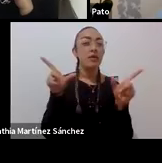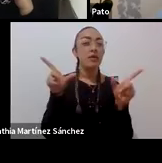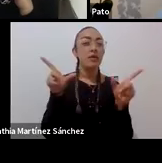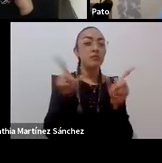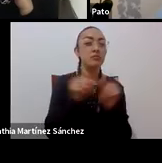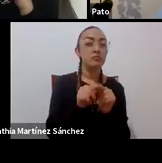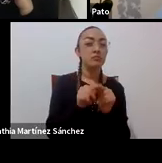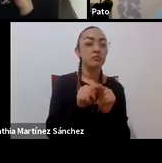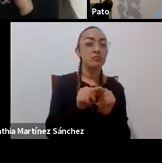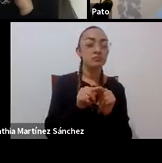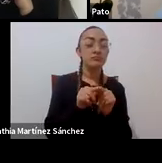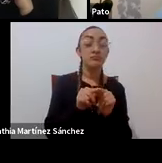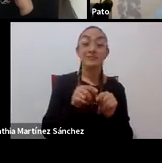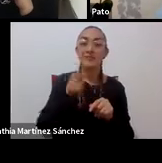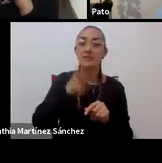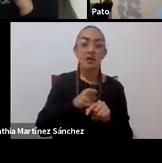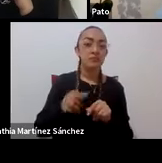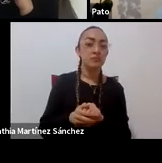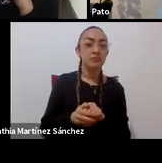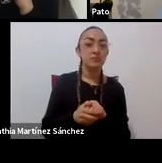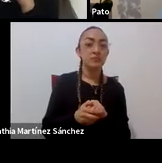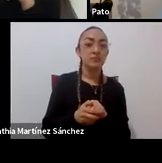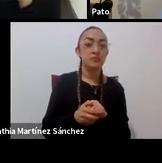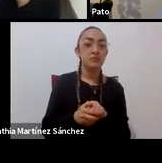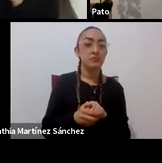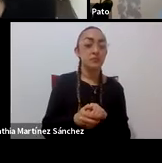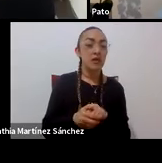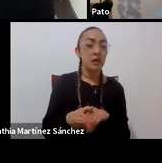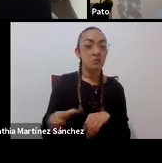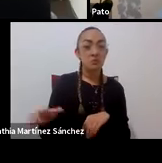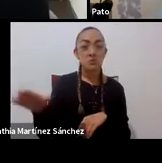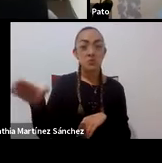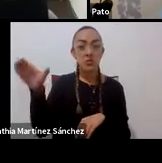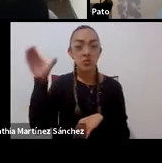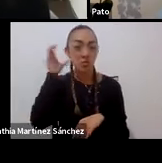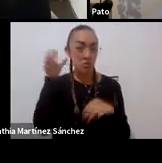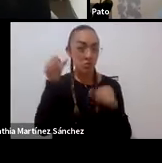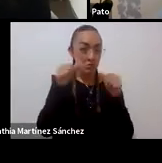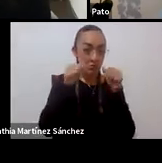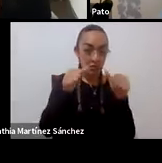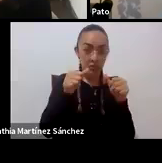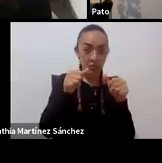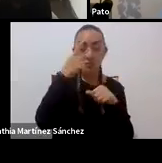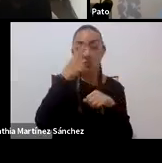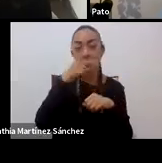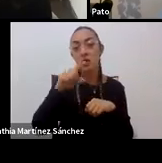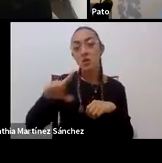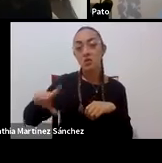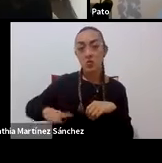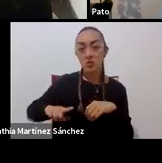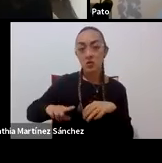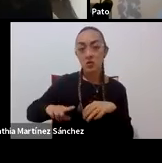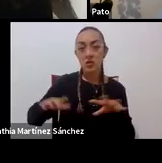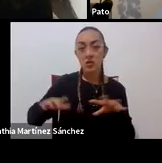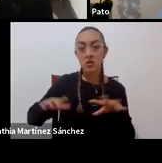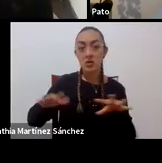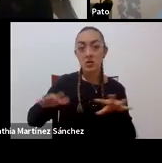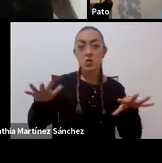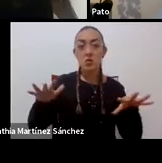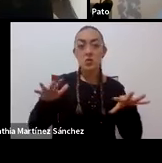activa desde personas servidoras públicas, desde el gobierno, para hacer este cambio en la ecuación y esta nueva